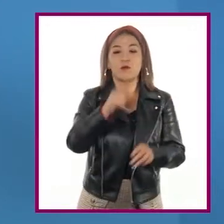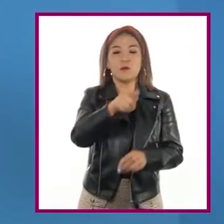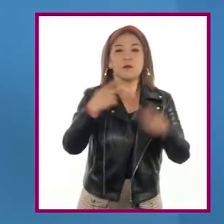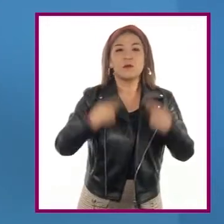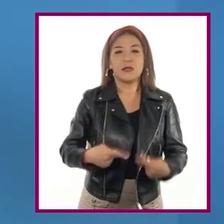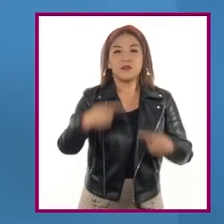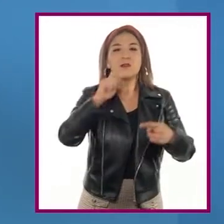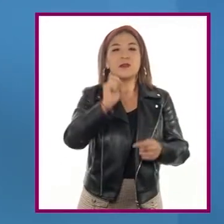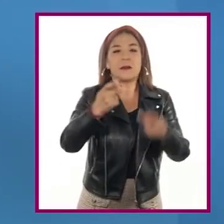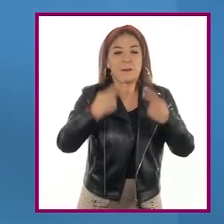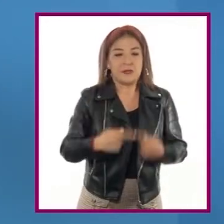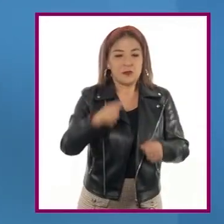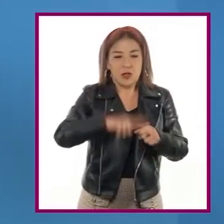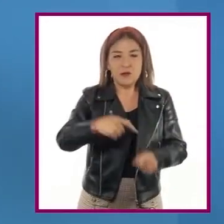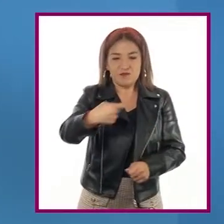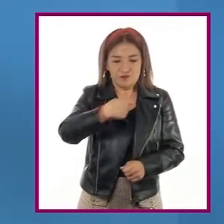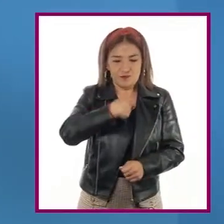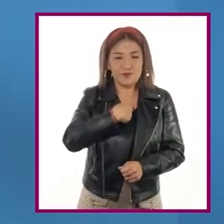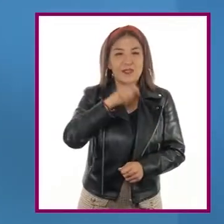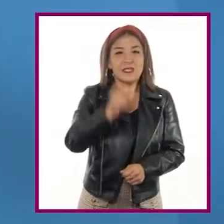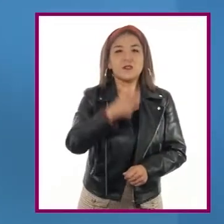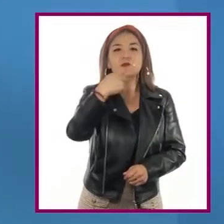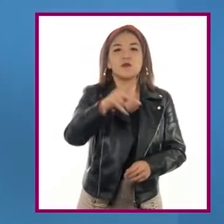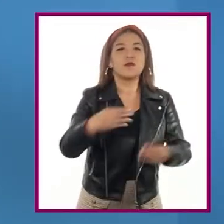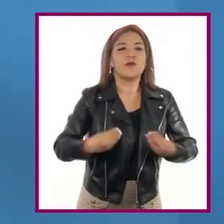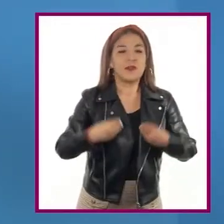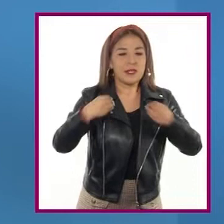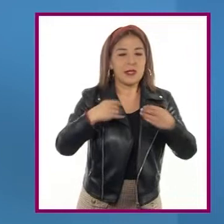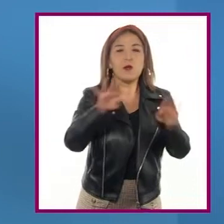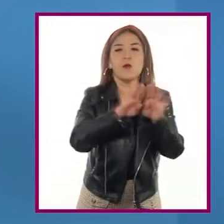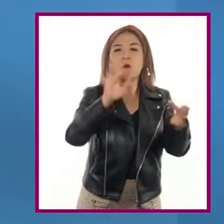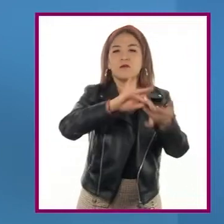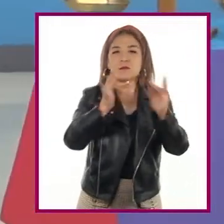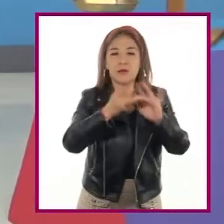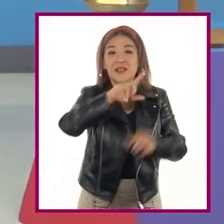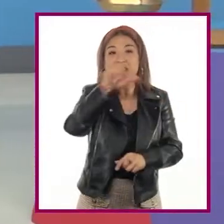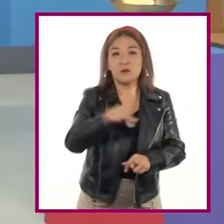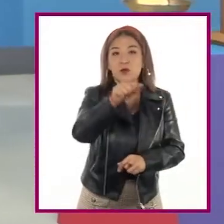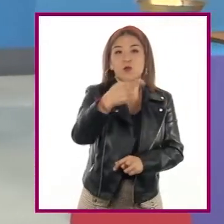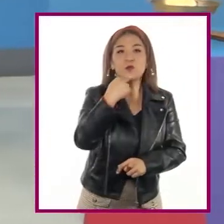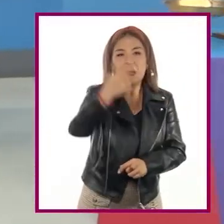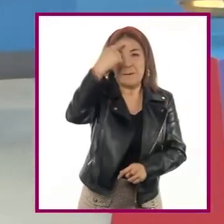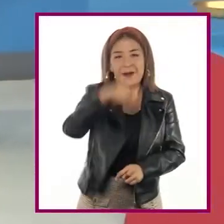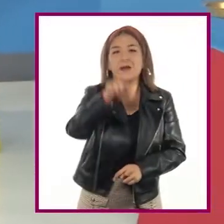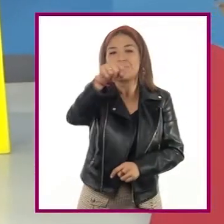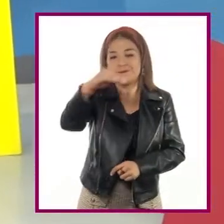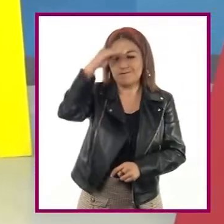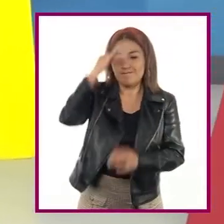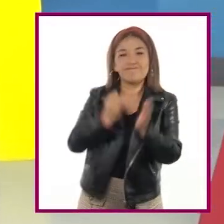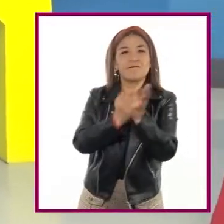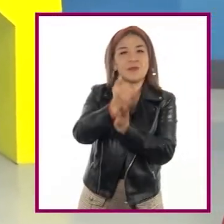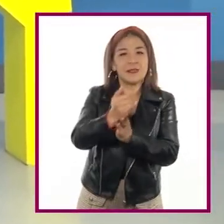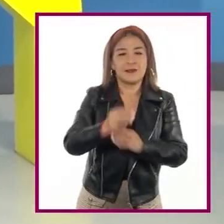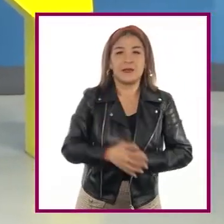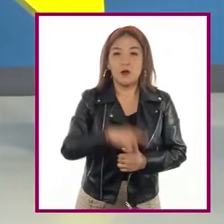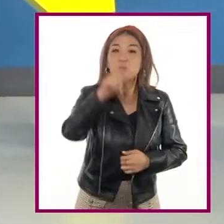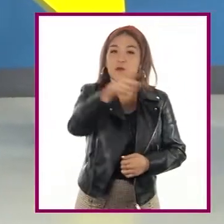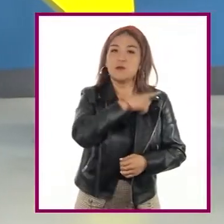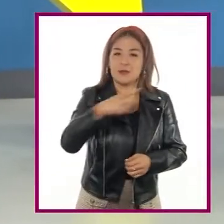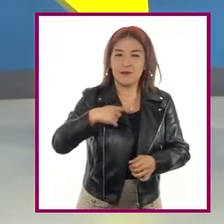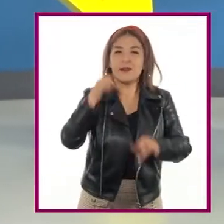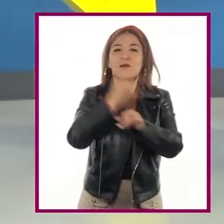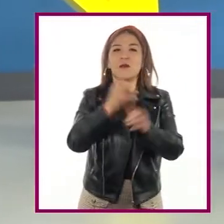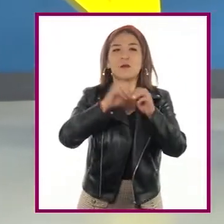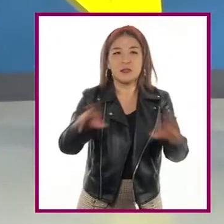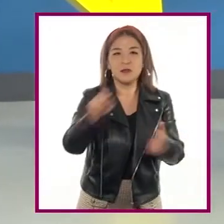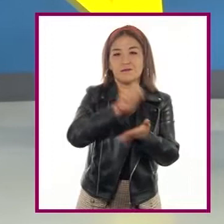el papel de los medios de comunicación y redes sociales para la toma de decisiones. Recuerden tomar nota de la información, así